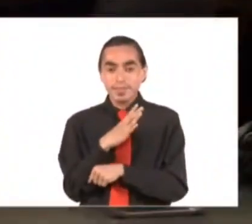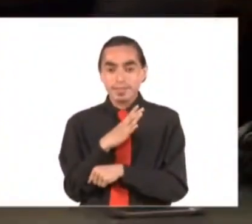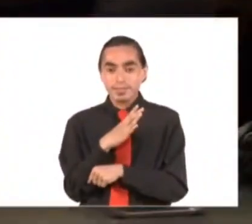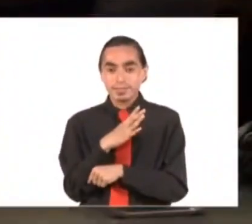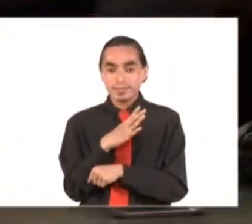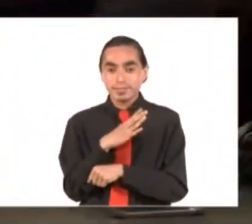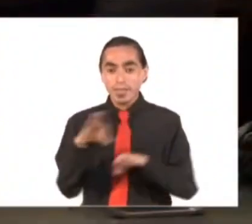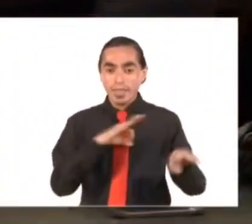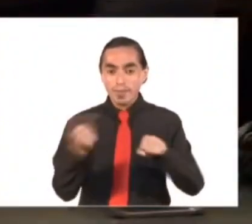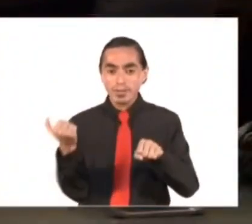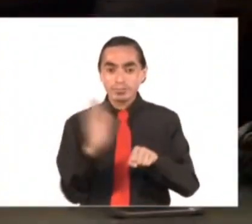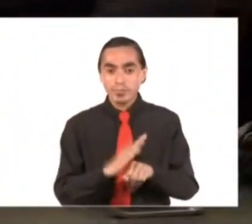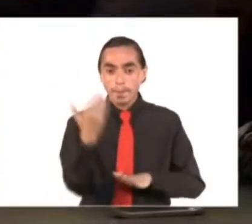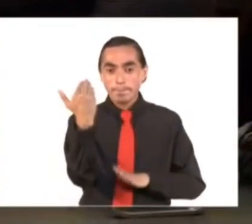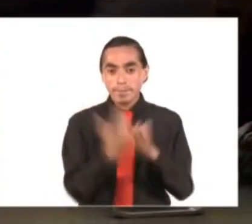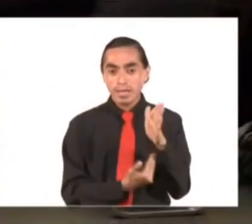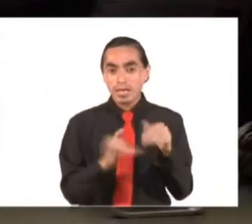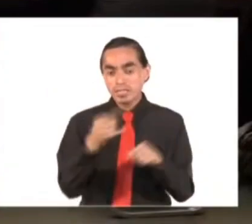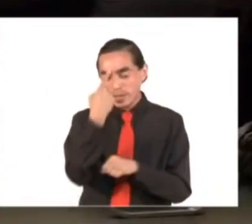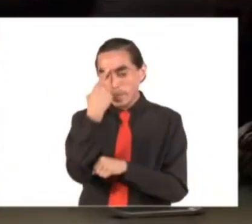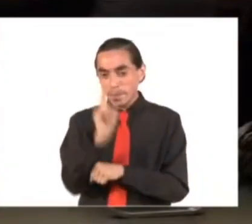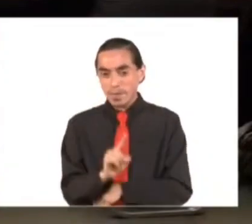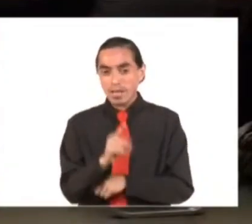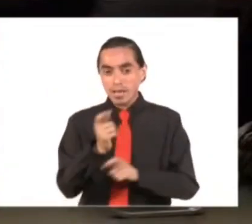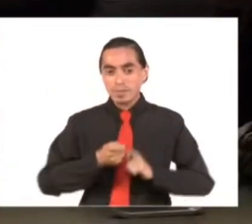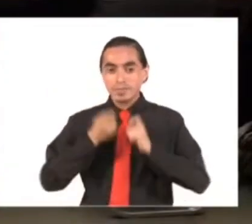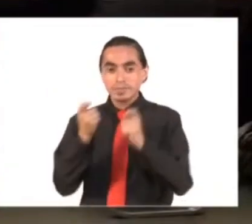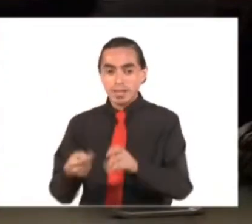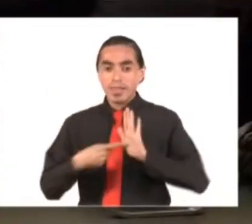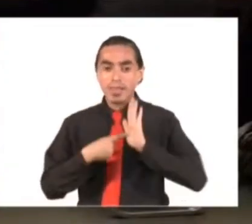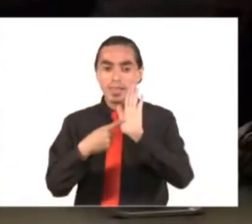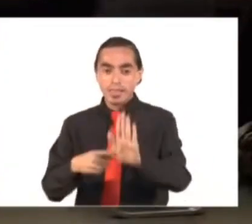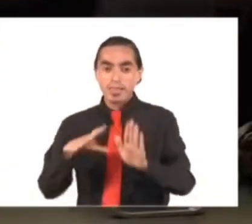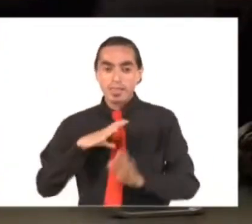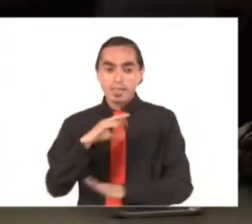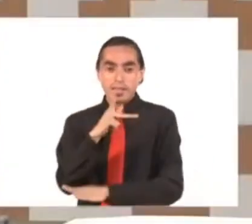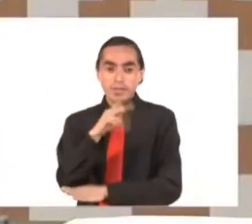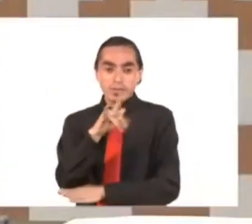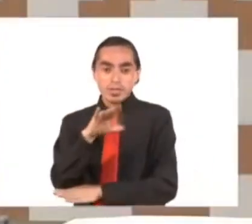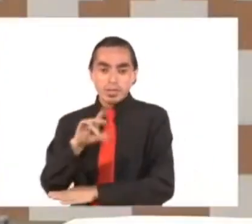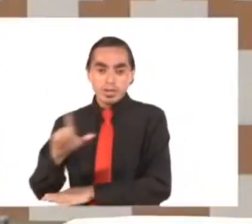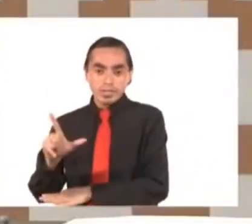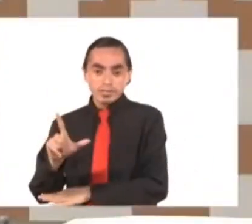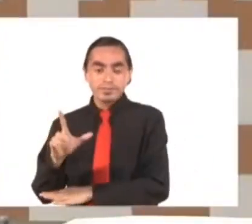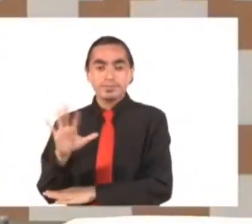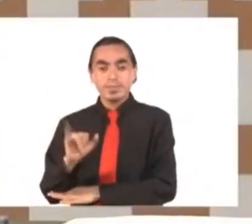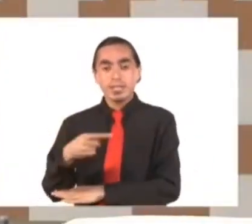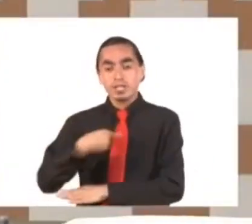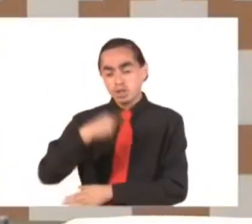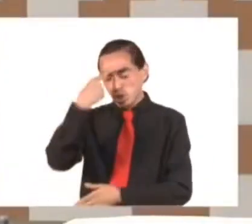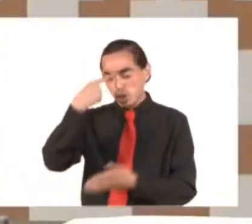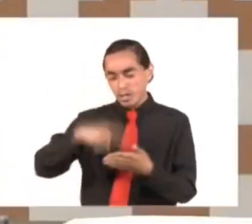carga administrativa para la presentación de los programas internos de protección civil. A mi juicio,